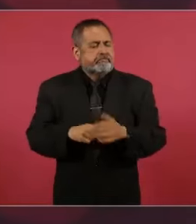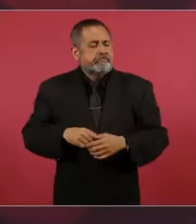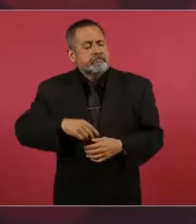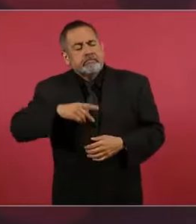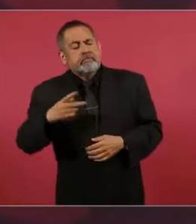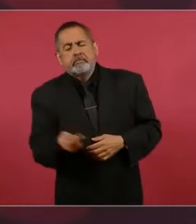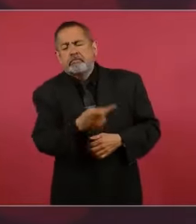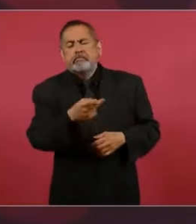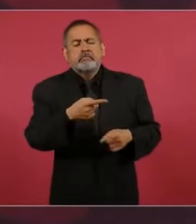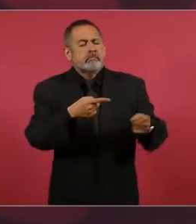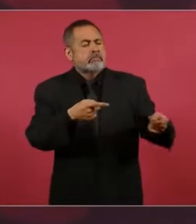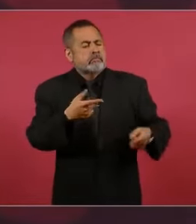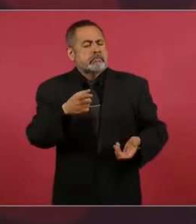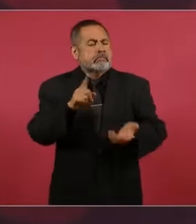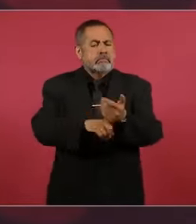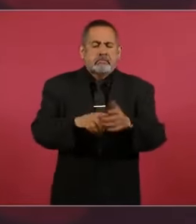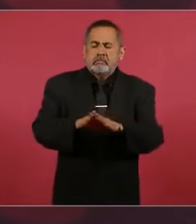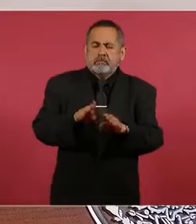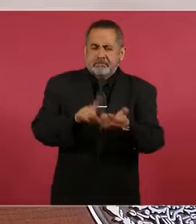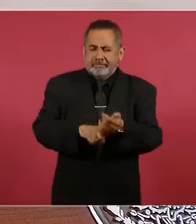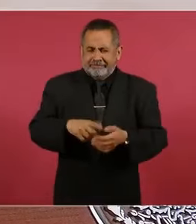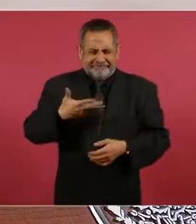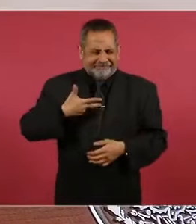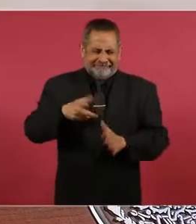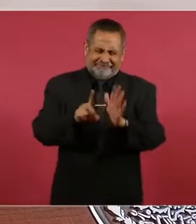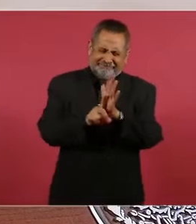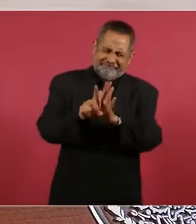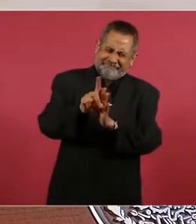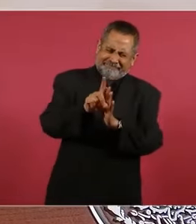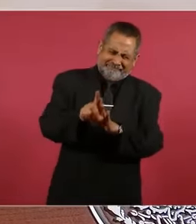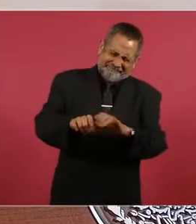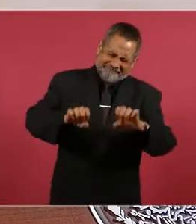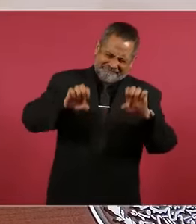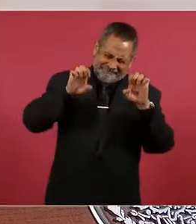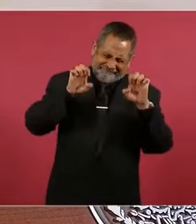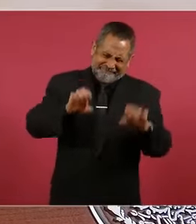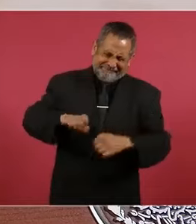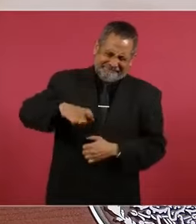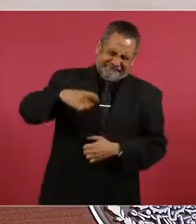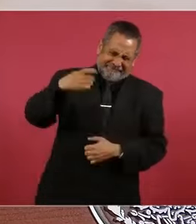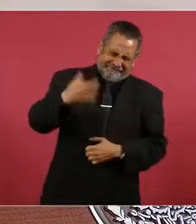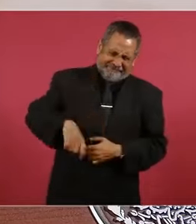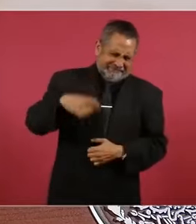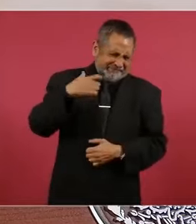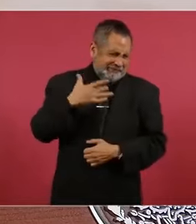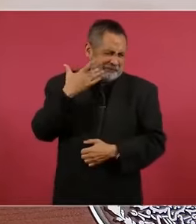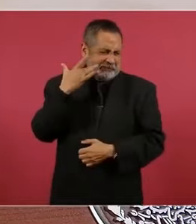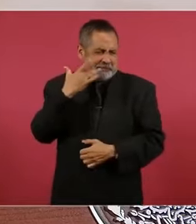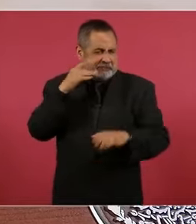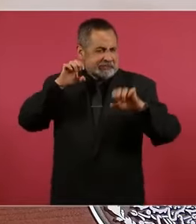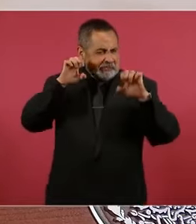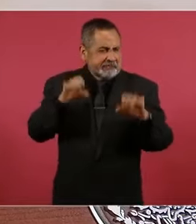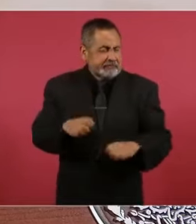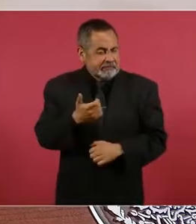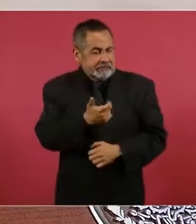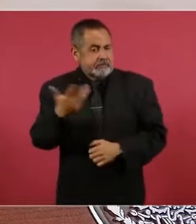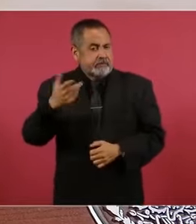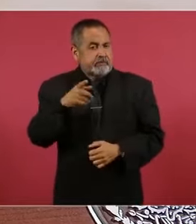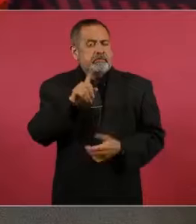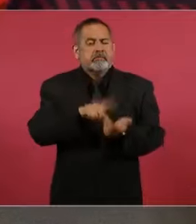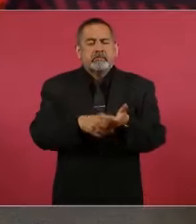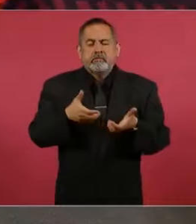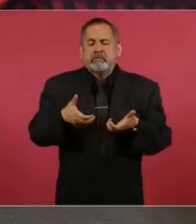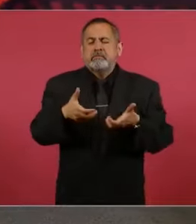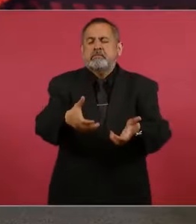preguntarle cómo es que tiene un departamento de superlujo en la